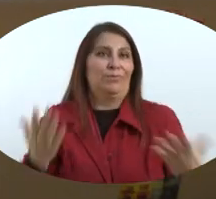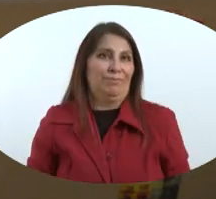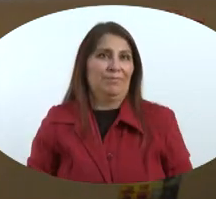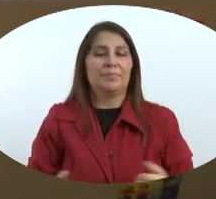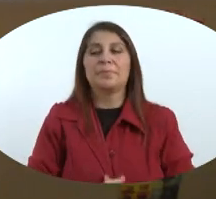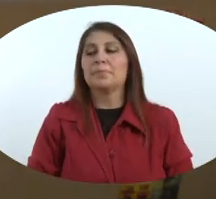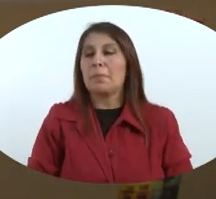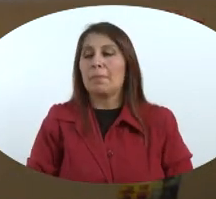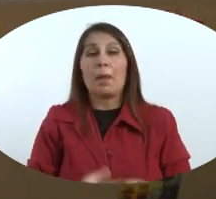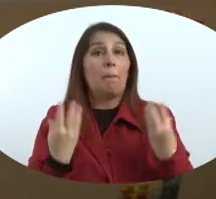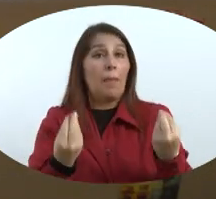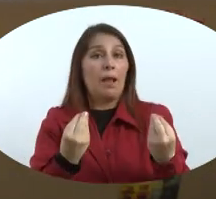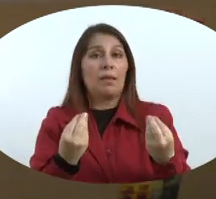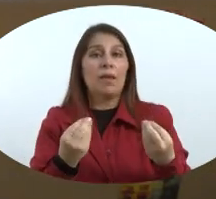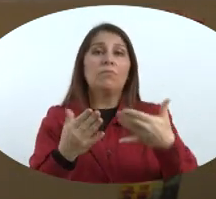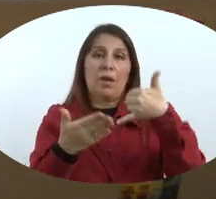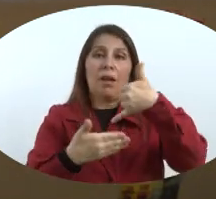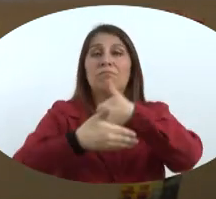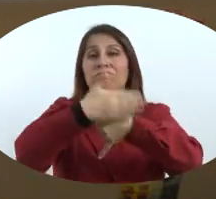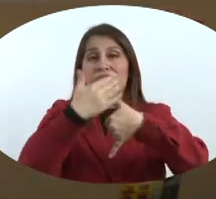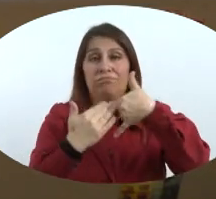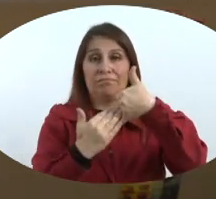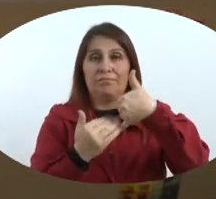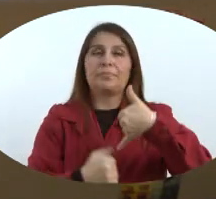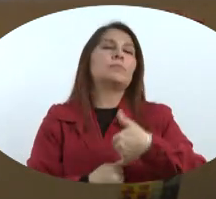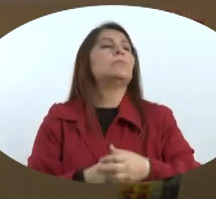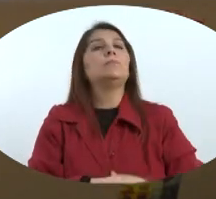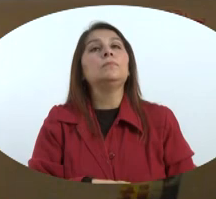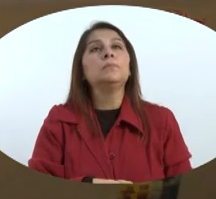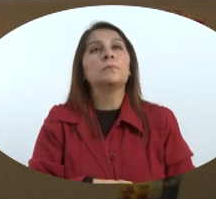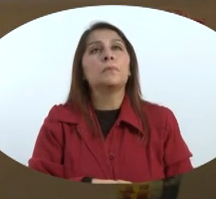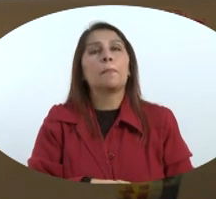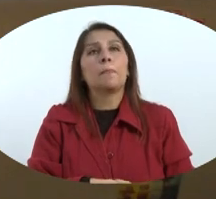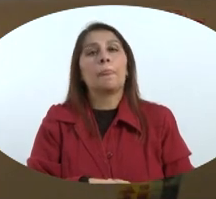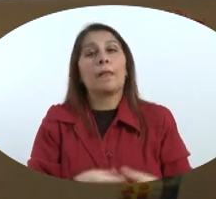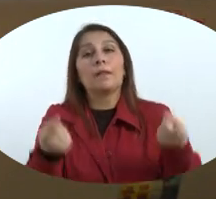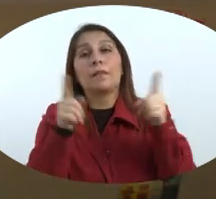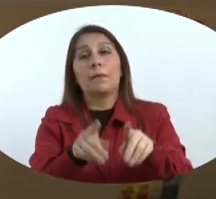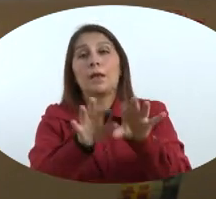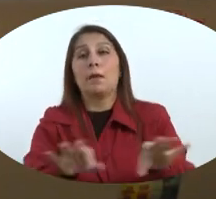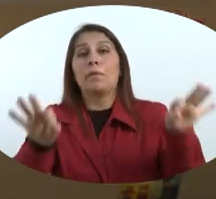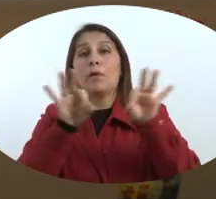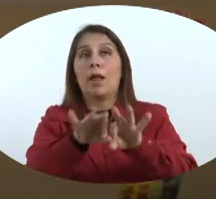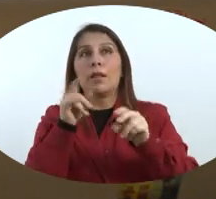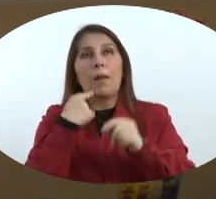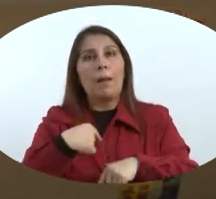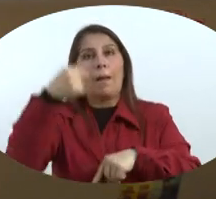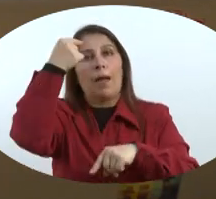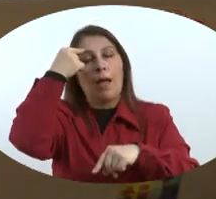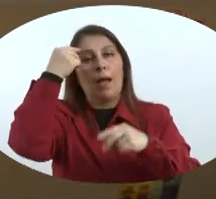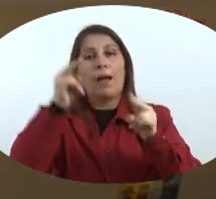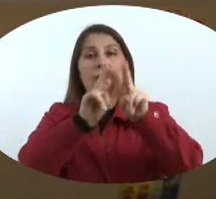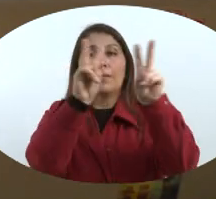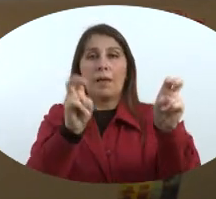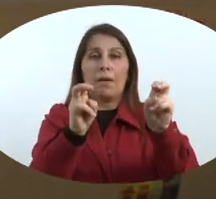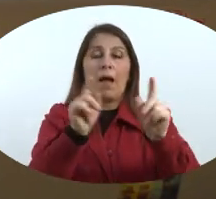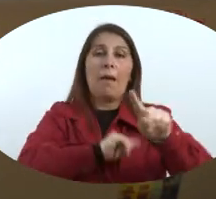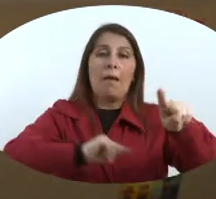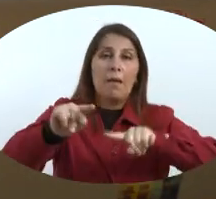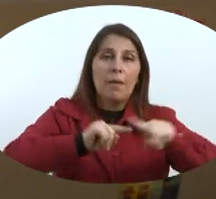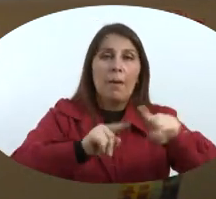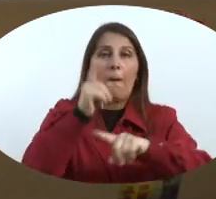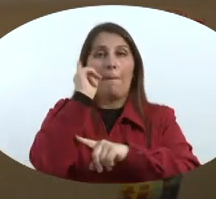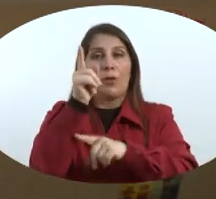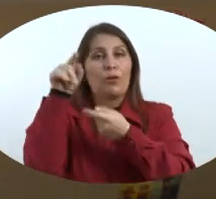bueno el tema de la voluntad política también es apelar en temas administrativos financieros y políticos